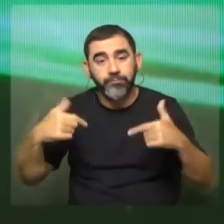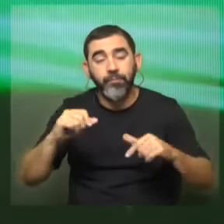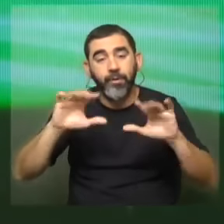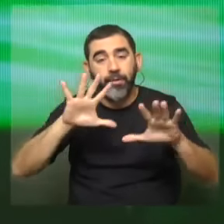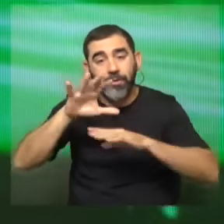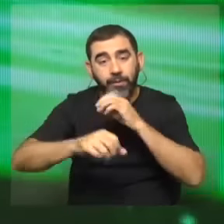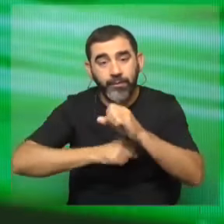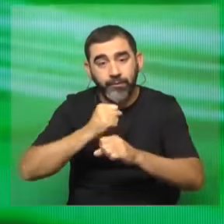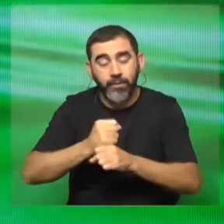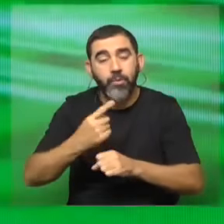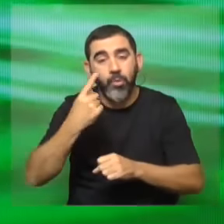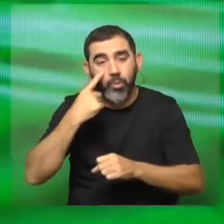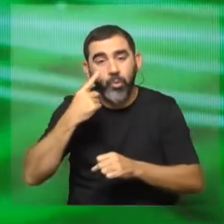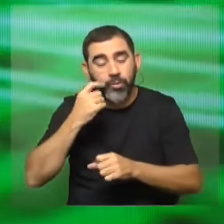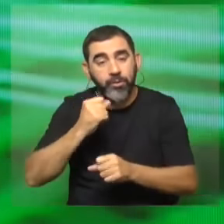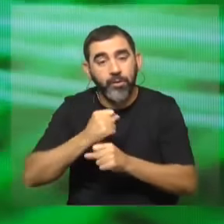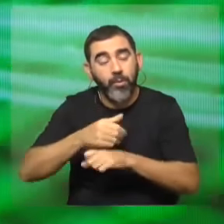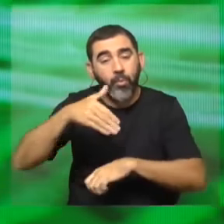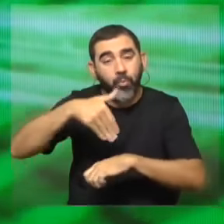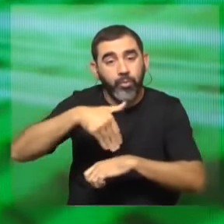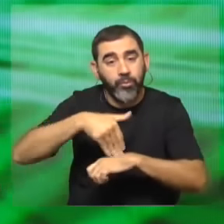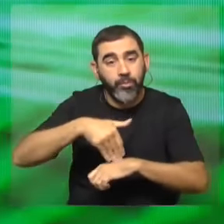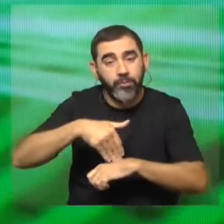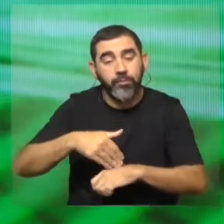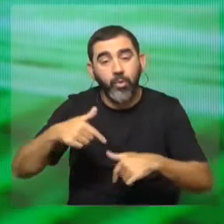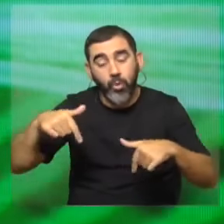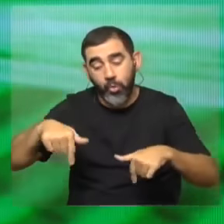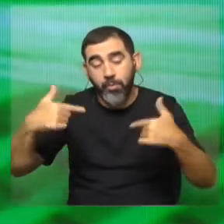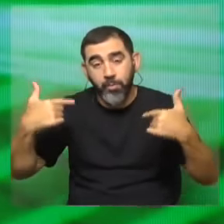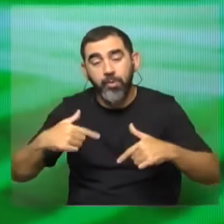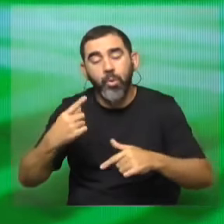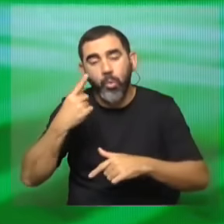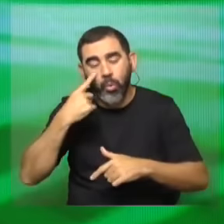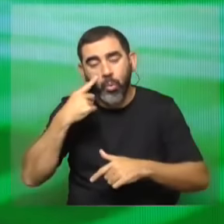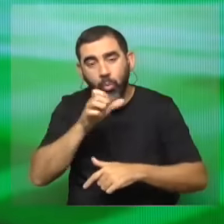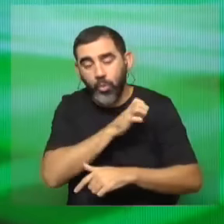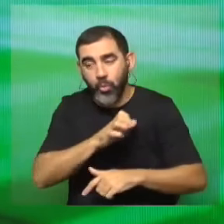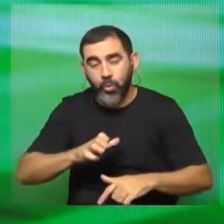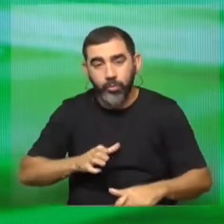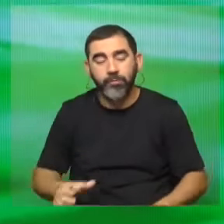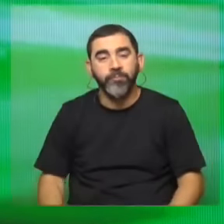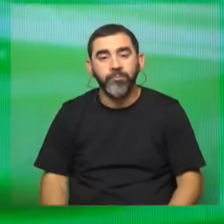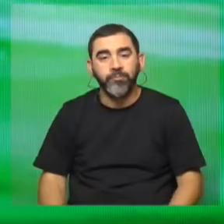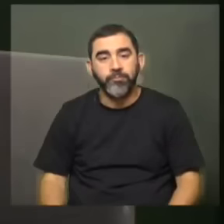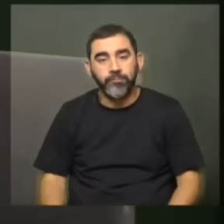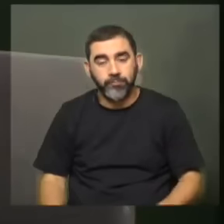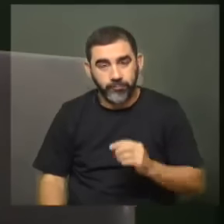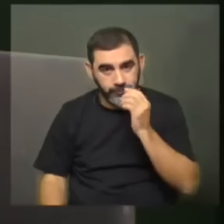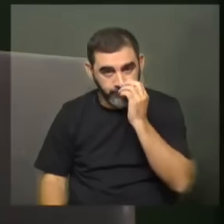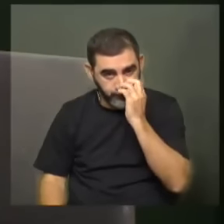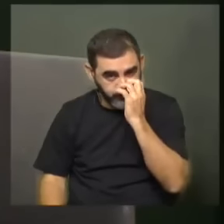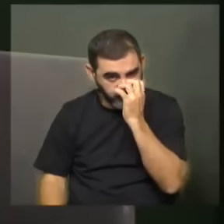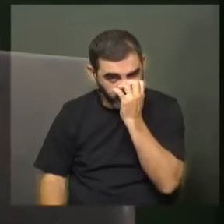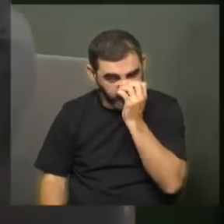años o sea conozco toda la labor municipal hoy ministro conozco profundamente el estado Cómo cómo haría para volcar esa